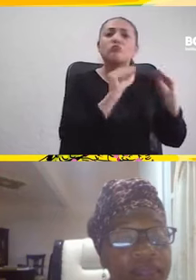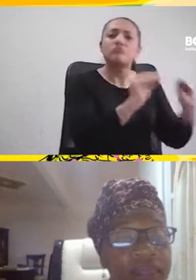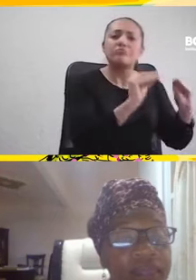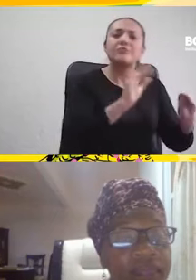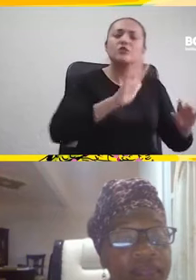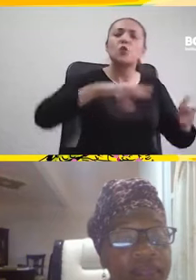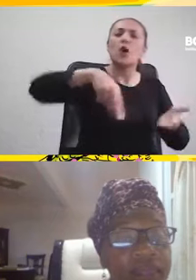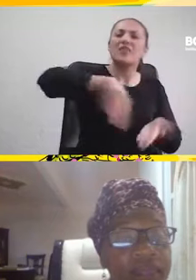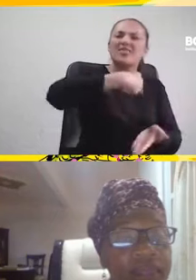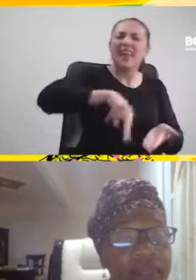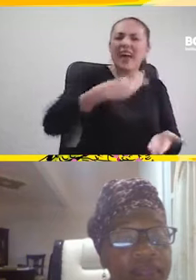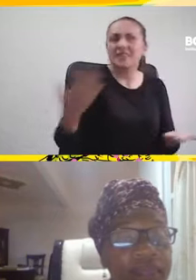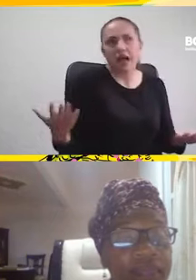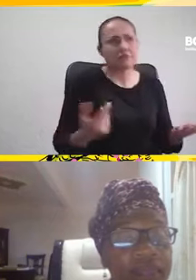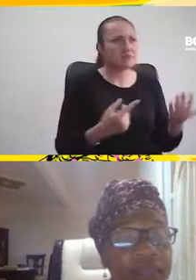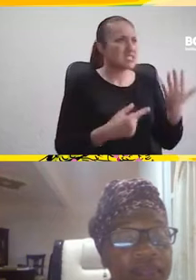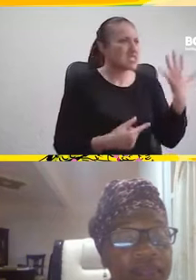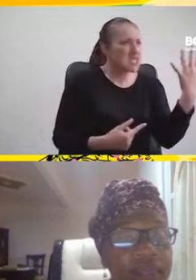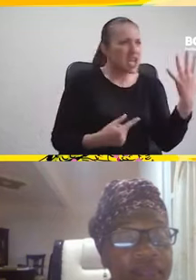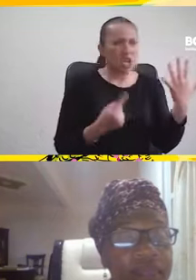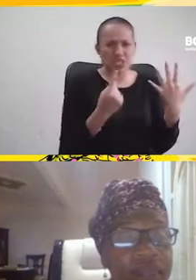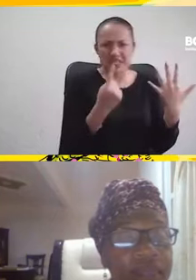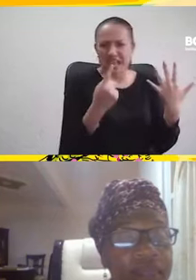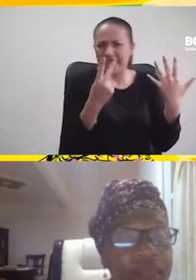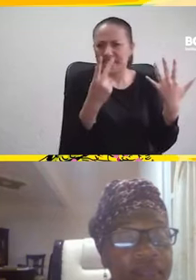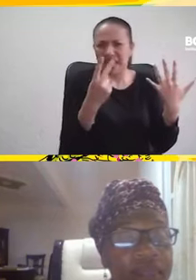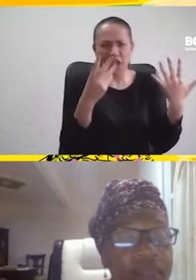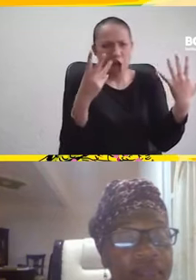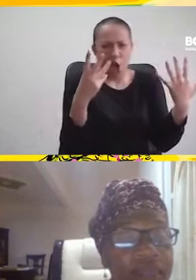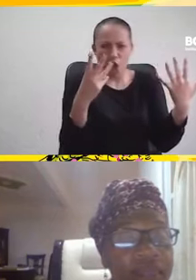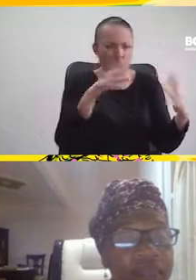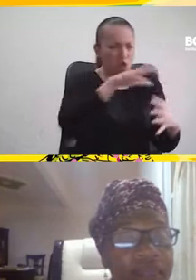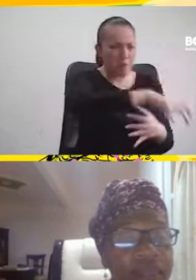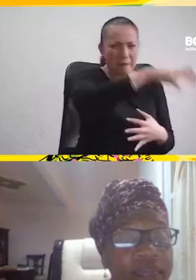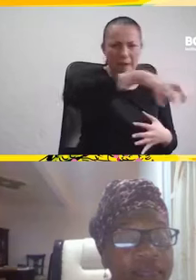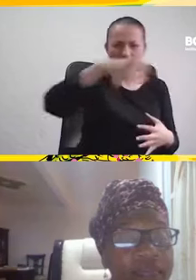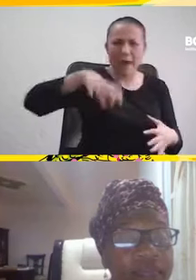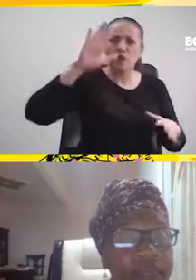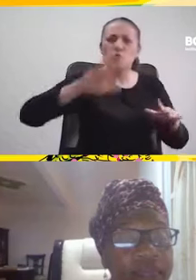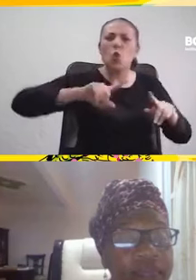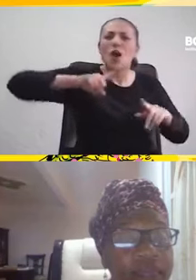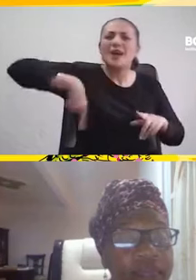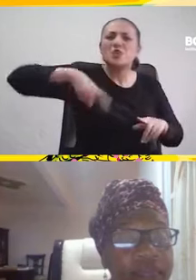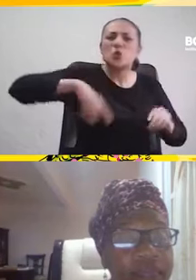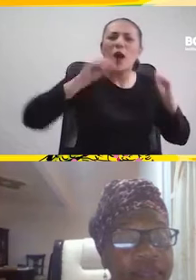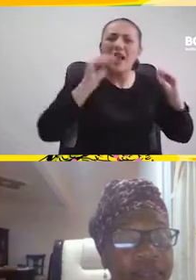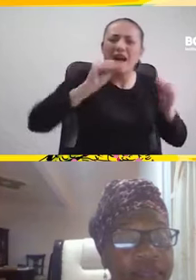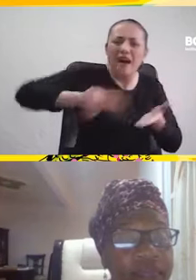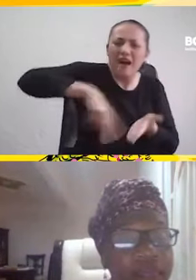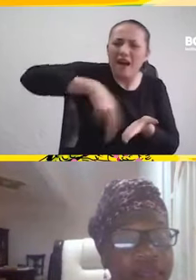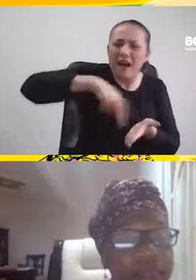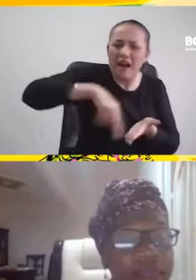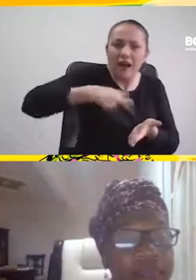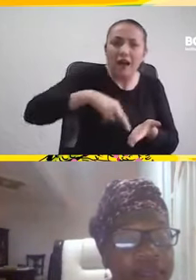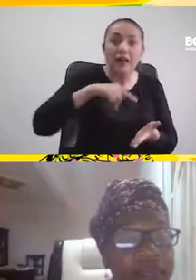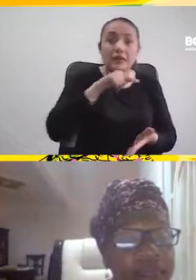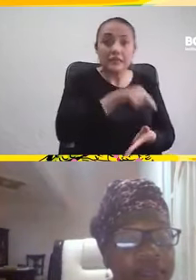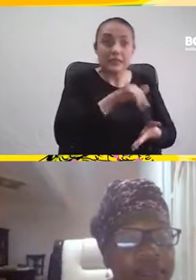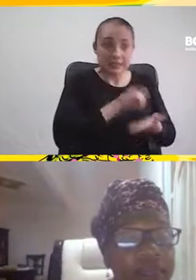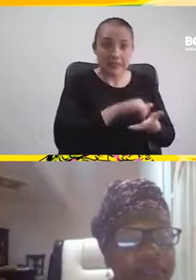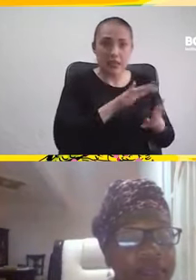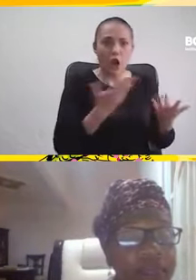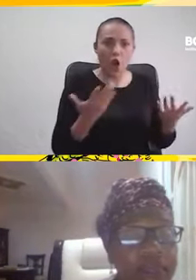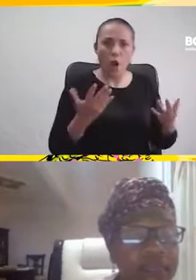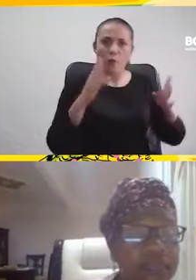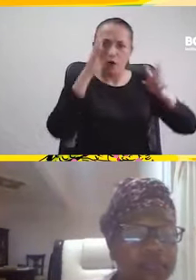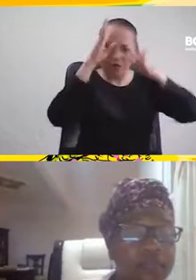5, 6, 7, 8 escuelas de danza. Y esos procesos creativos alrededor de la